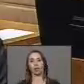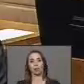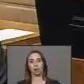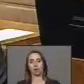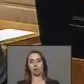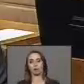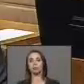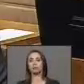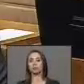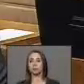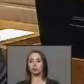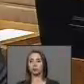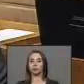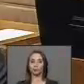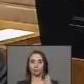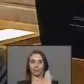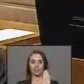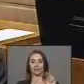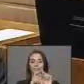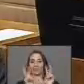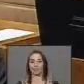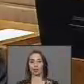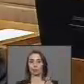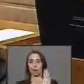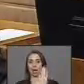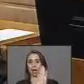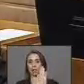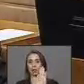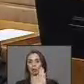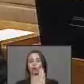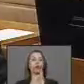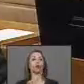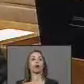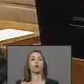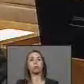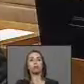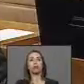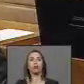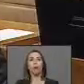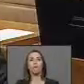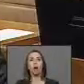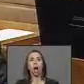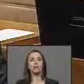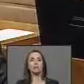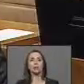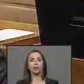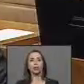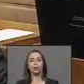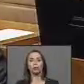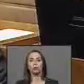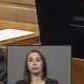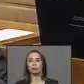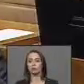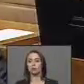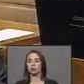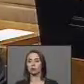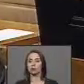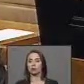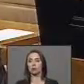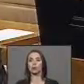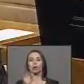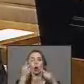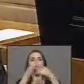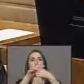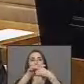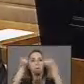porque en este aspecto en particular se transgrede un principio básico, y es que lo que se trata es que sea lo público